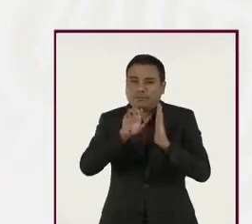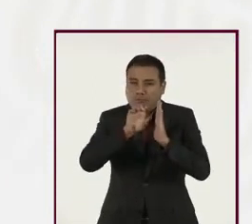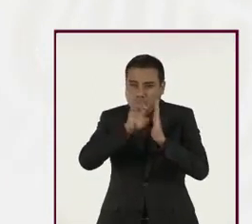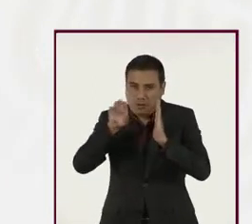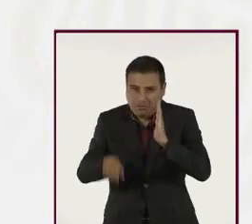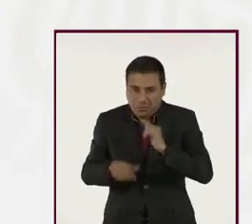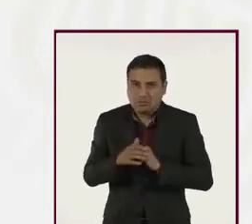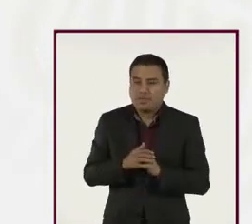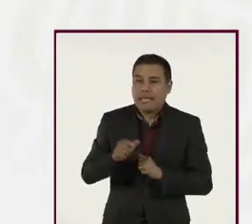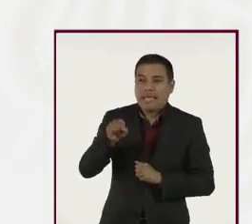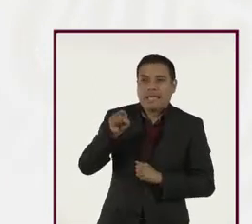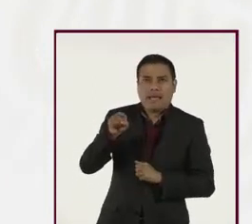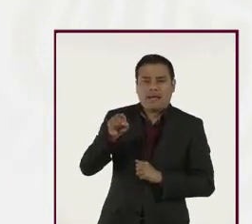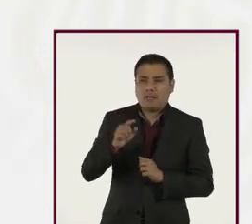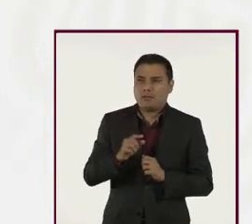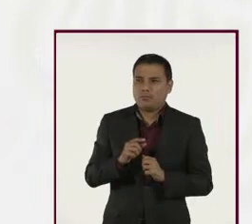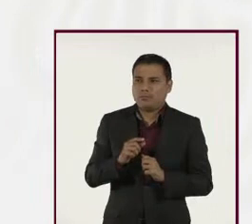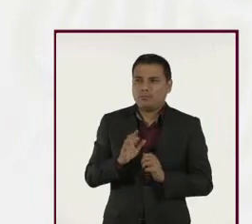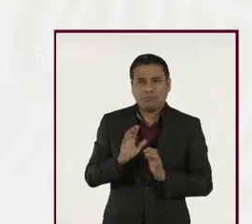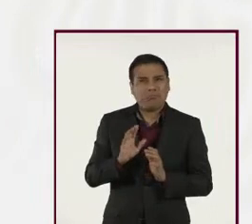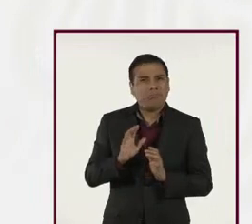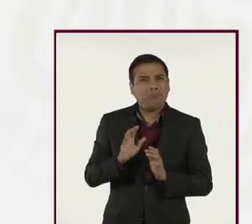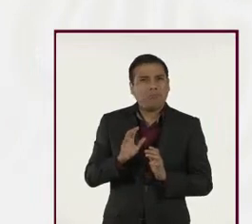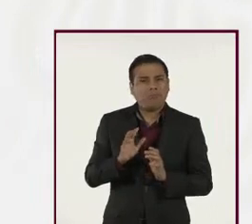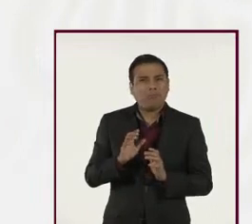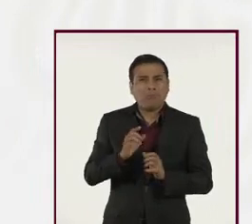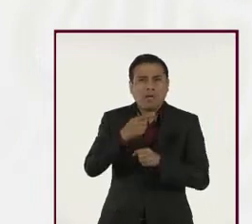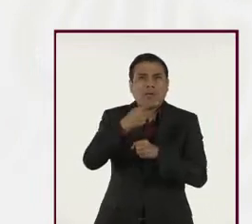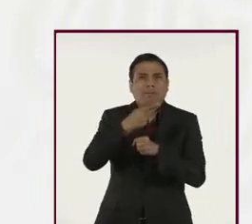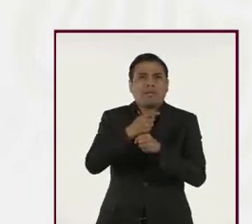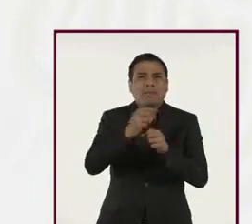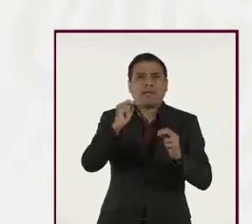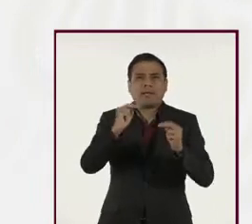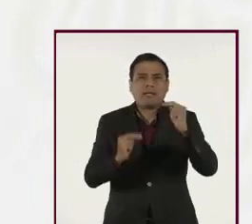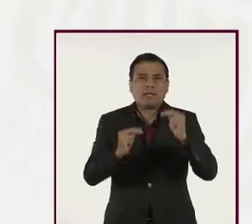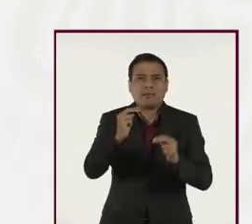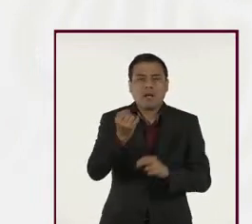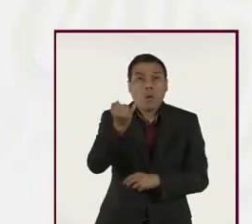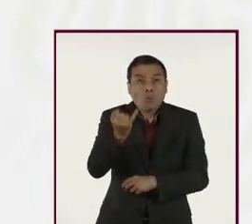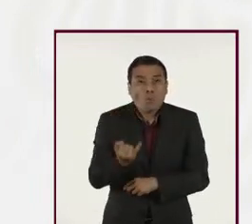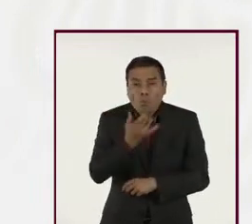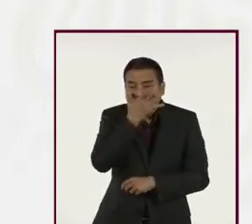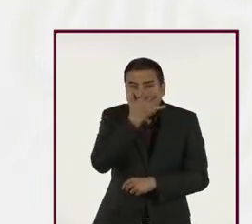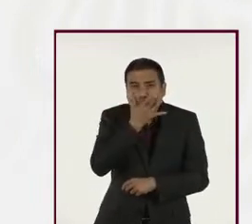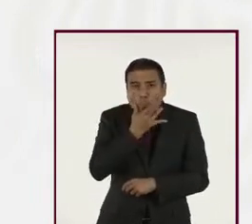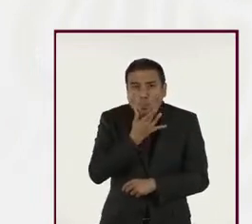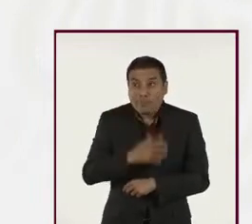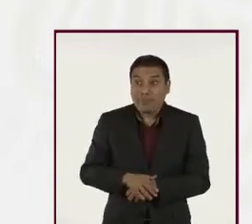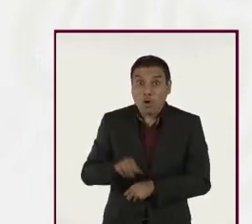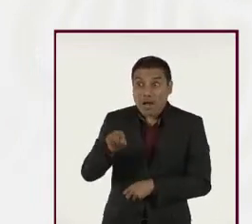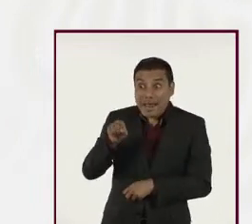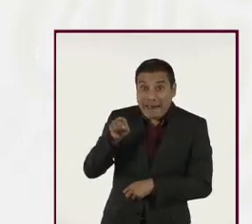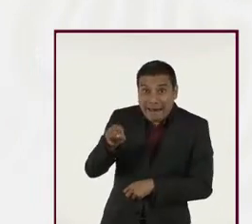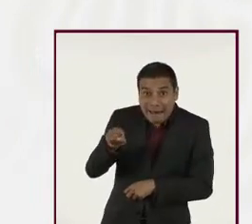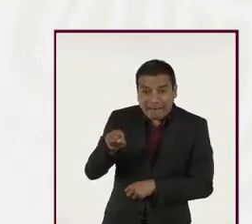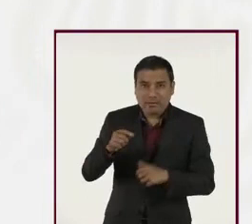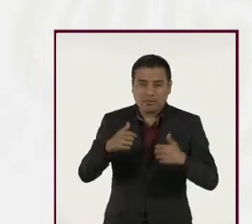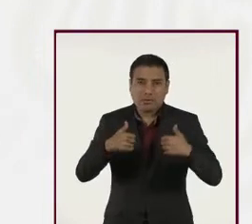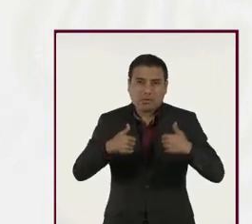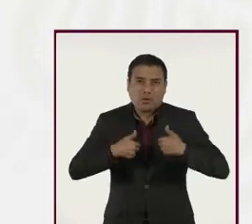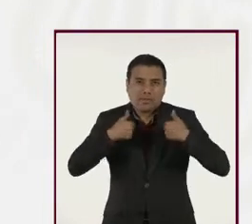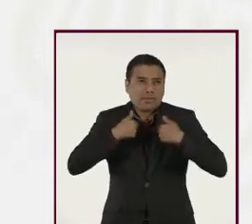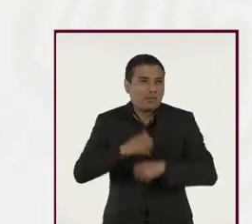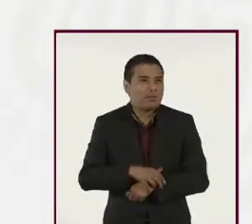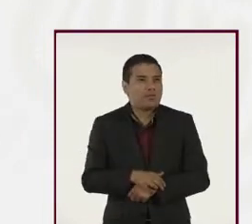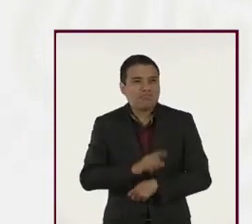de que se encuentran en el primer nivel donde hay una delgadez extrema, los niños o los adolescentes se llegan a ubicar en el otro extremo,